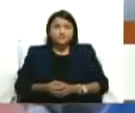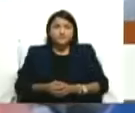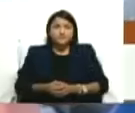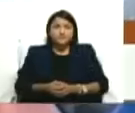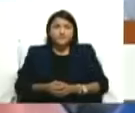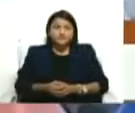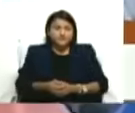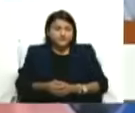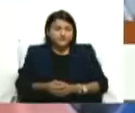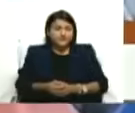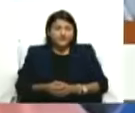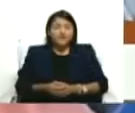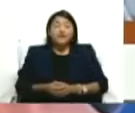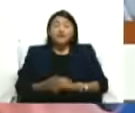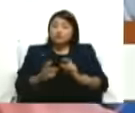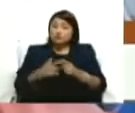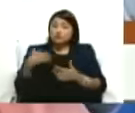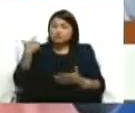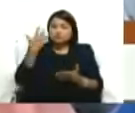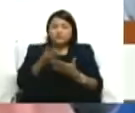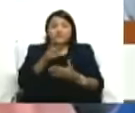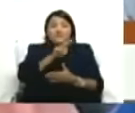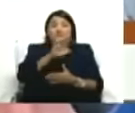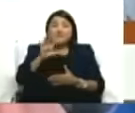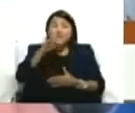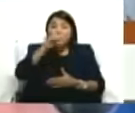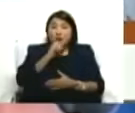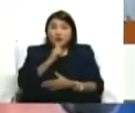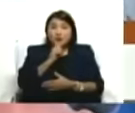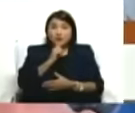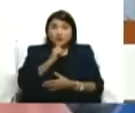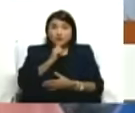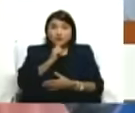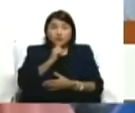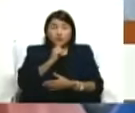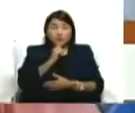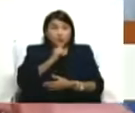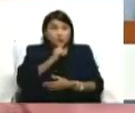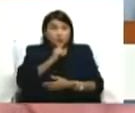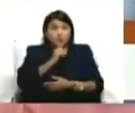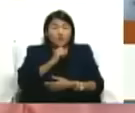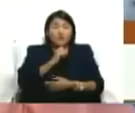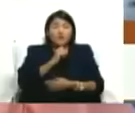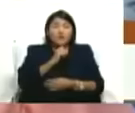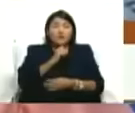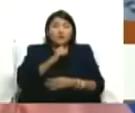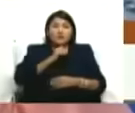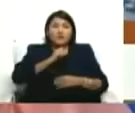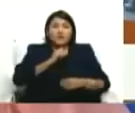Estos 25 años no es un punto de llegada, hermanos y hermanas,